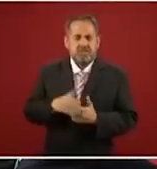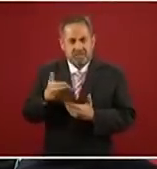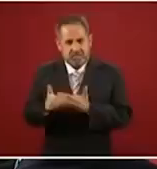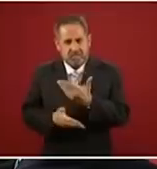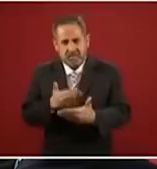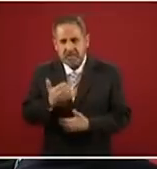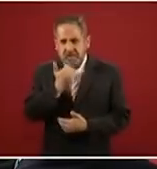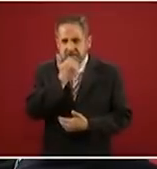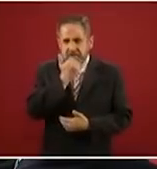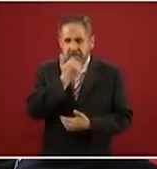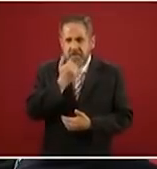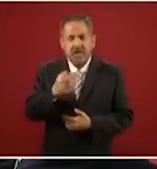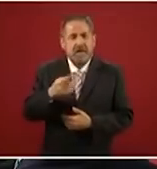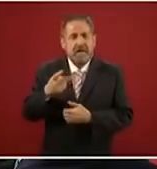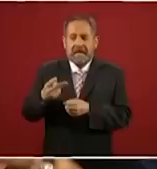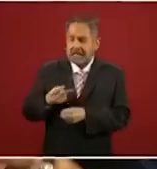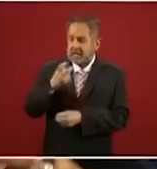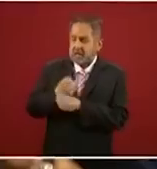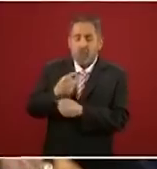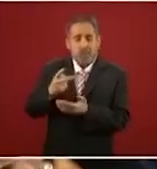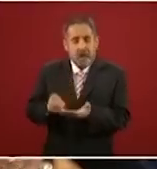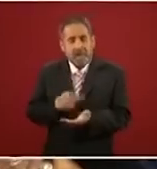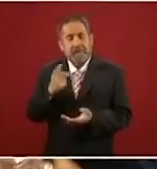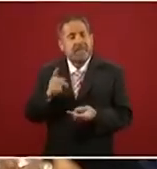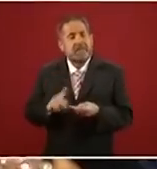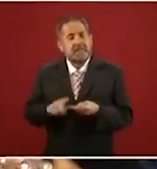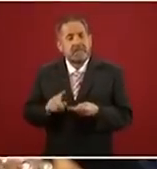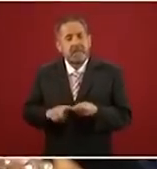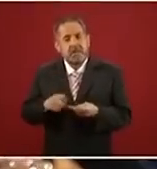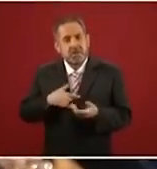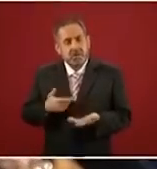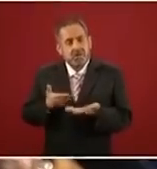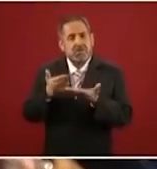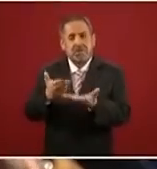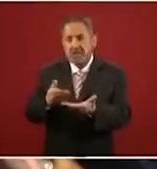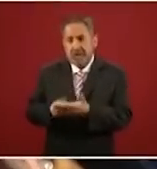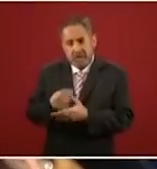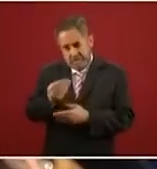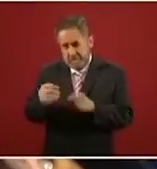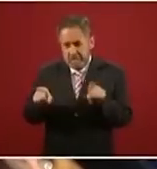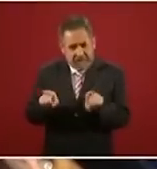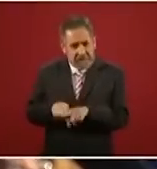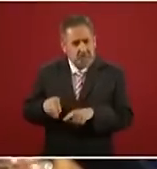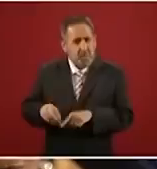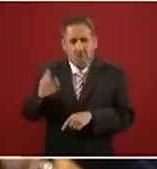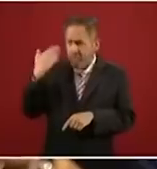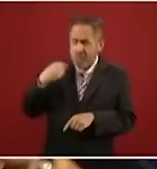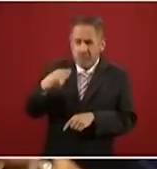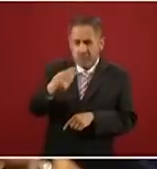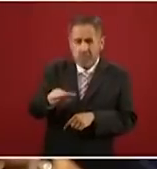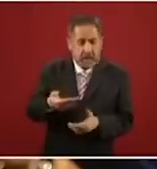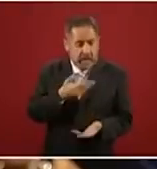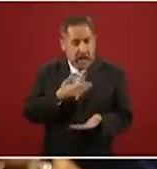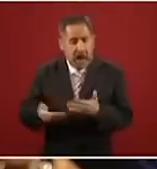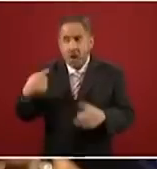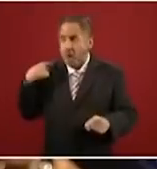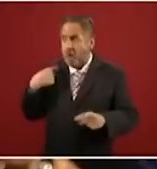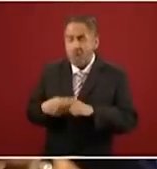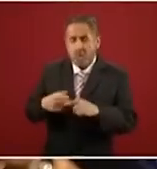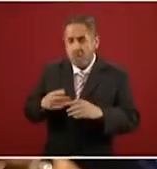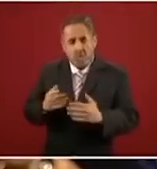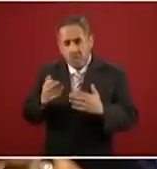ofrezco disculpas pero la segunda ocasión que yo le traigo estos datos hasta el día de hoy hay